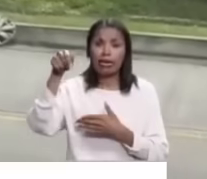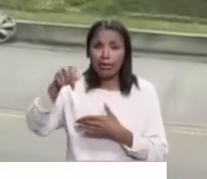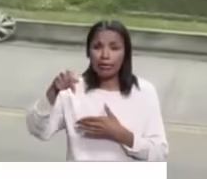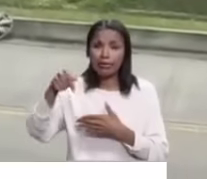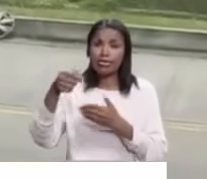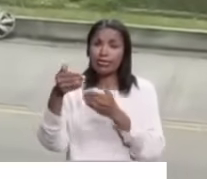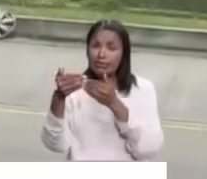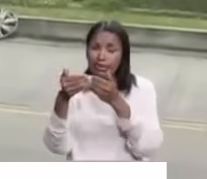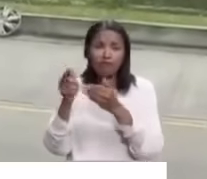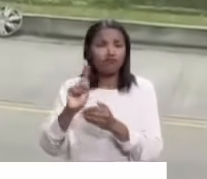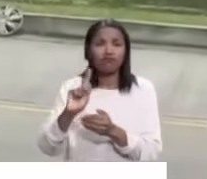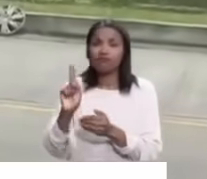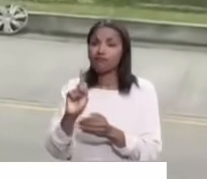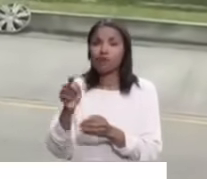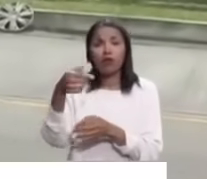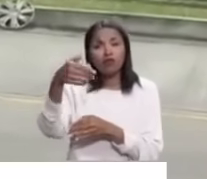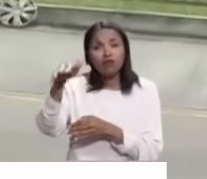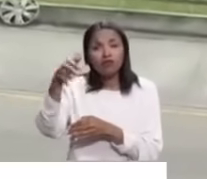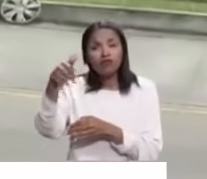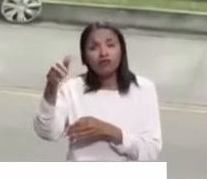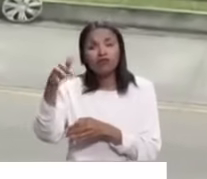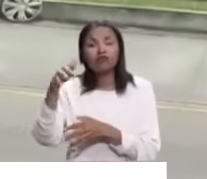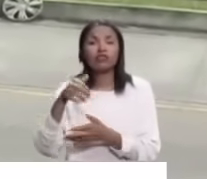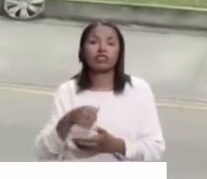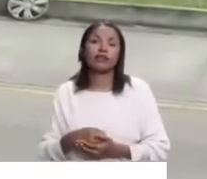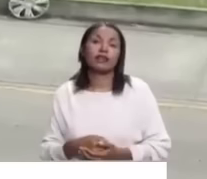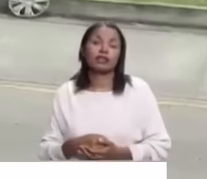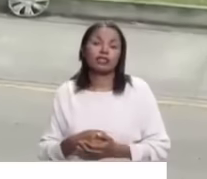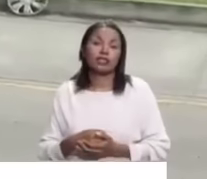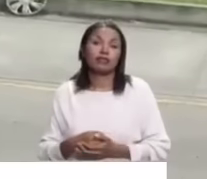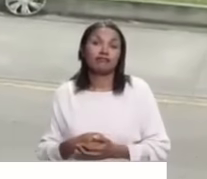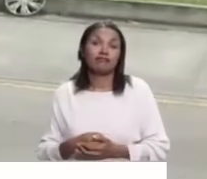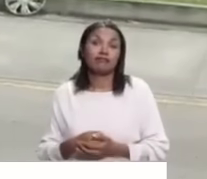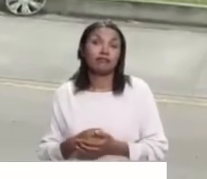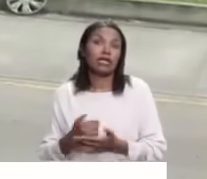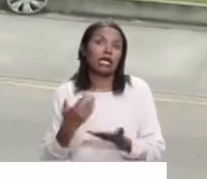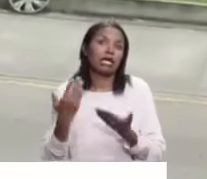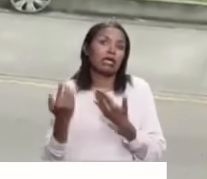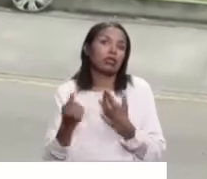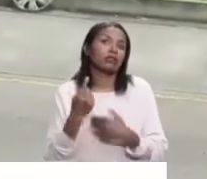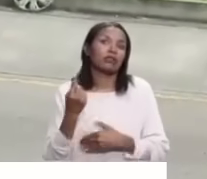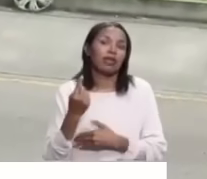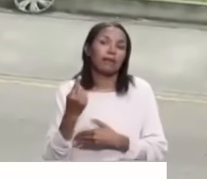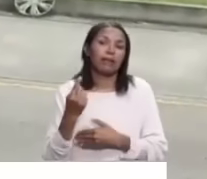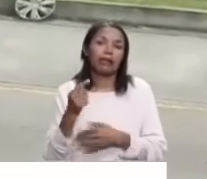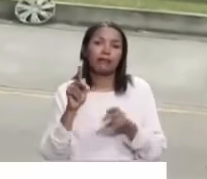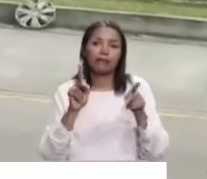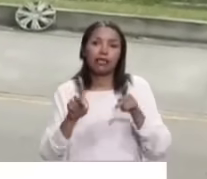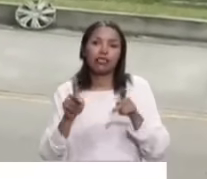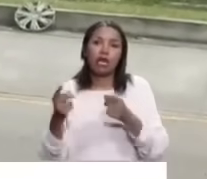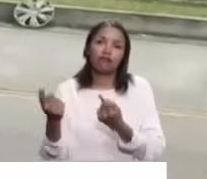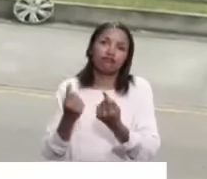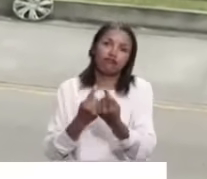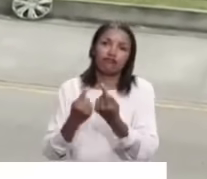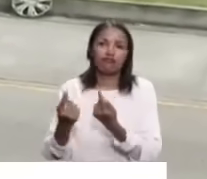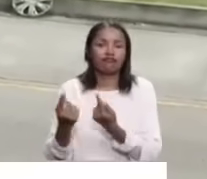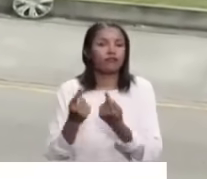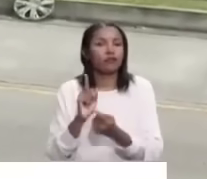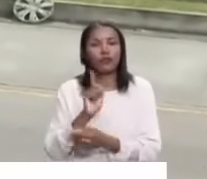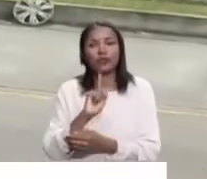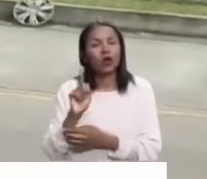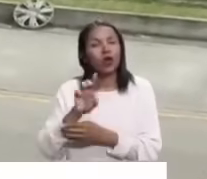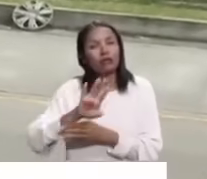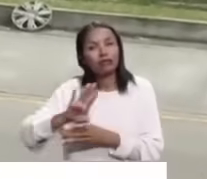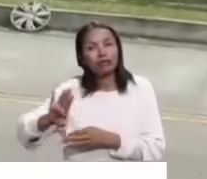la expectativa. Sin embargo, se van unos, llegan otros y posiblemente sea parte de lo que